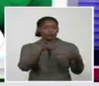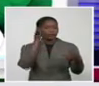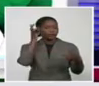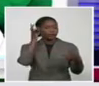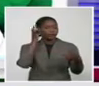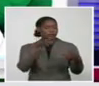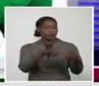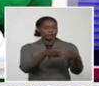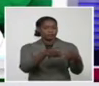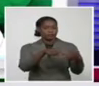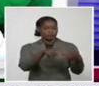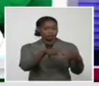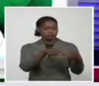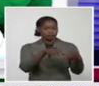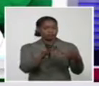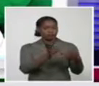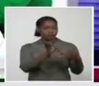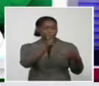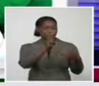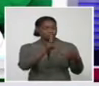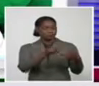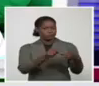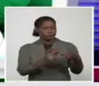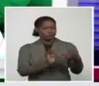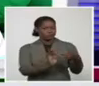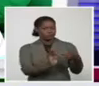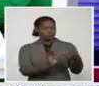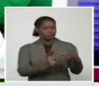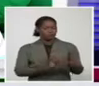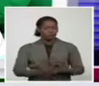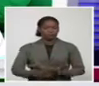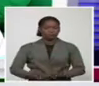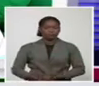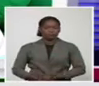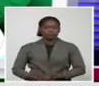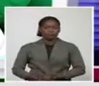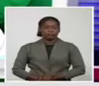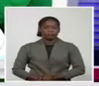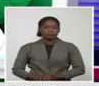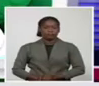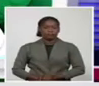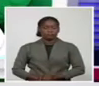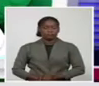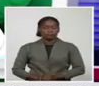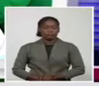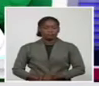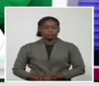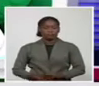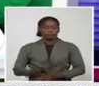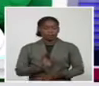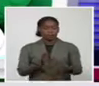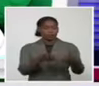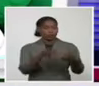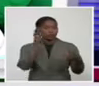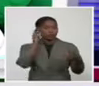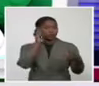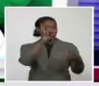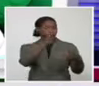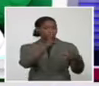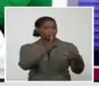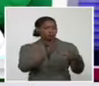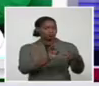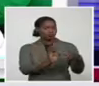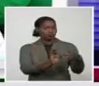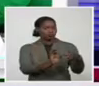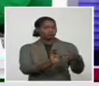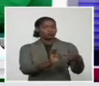ayer, discreto predominio. No obstante, en el acumulado se mantiene el predominio en el